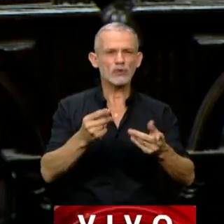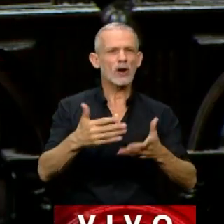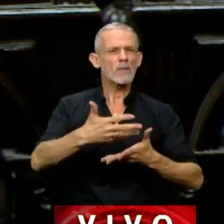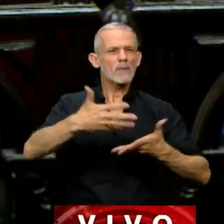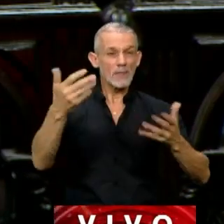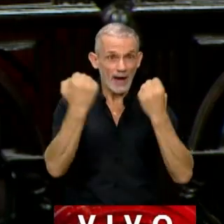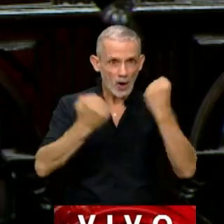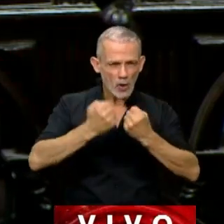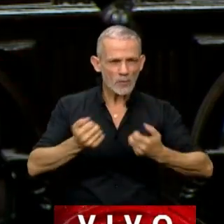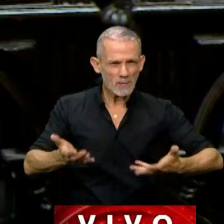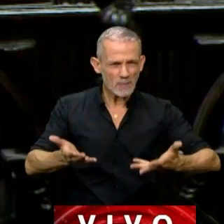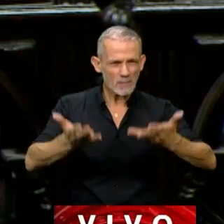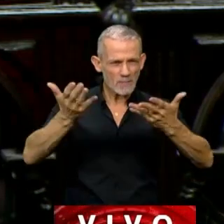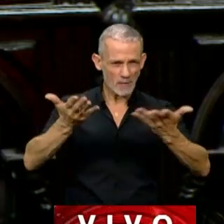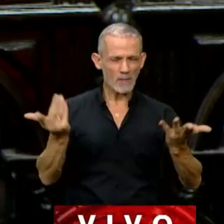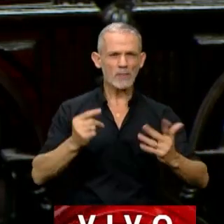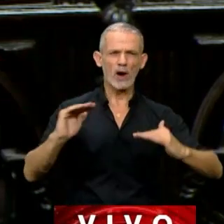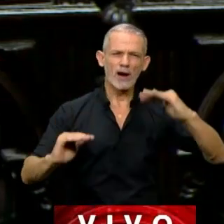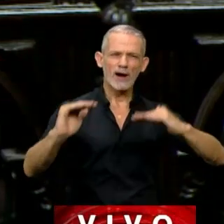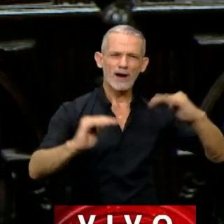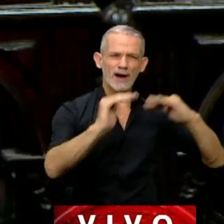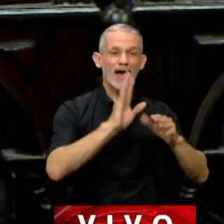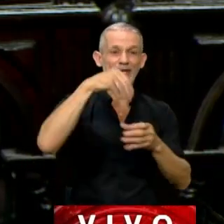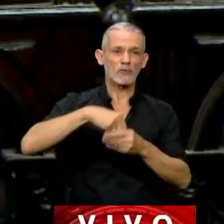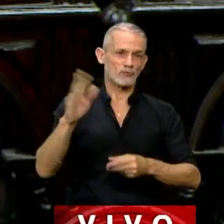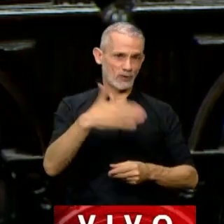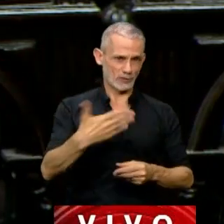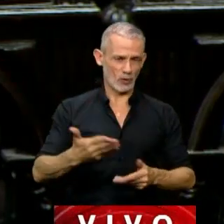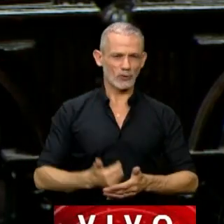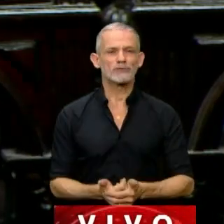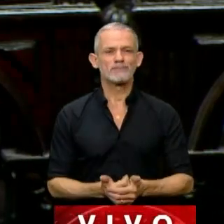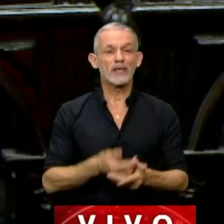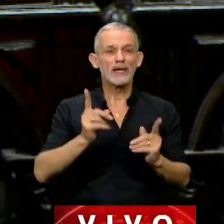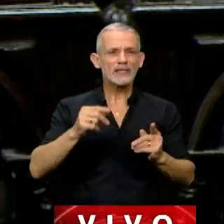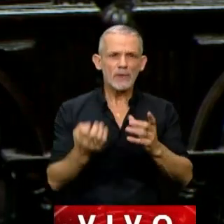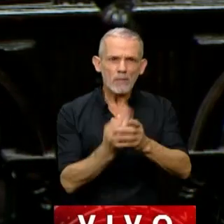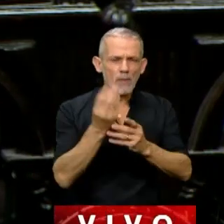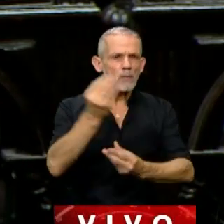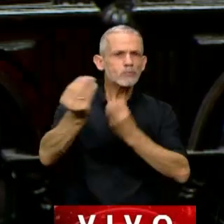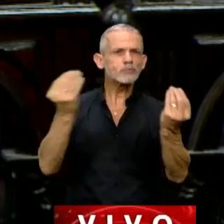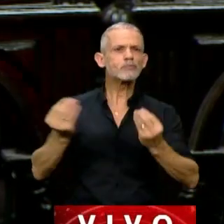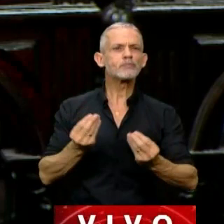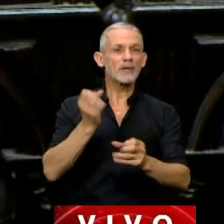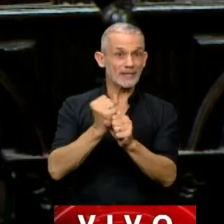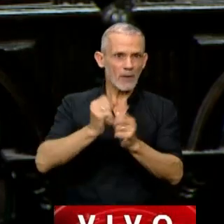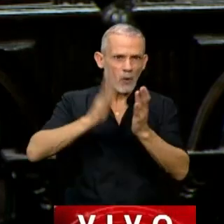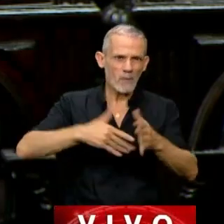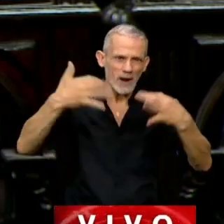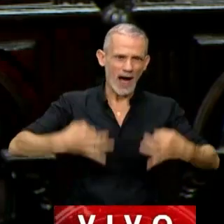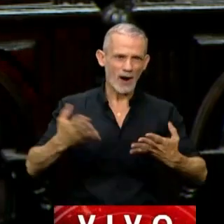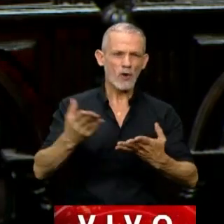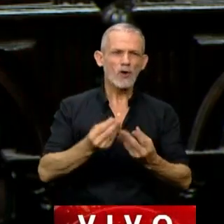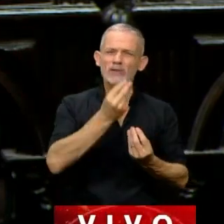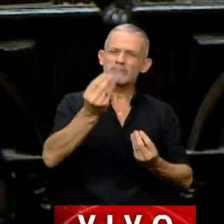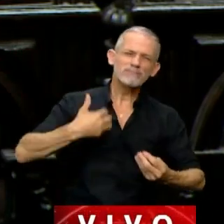crecimiento económico con equidad e inclusión a la generación de empleo formal en todas